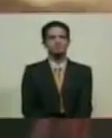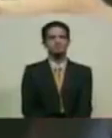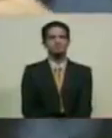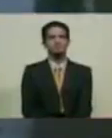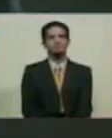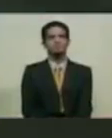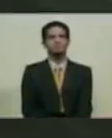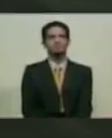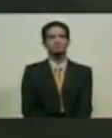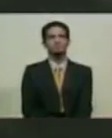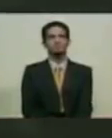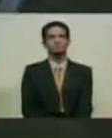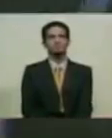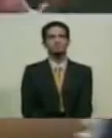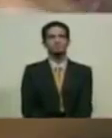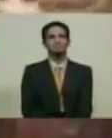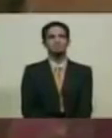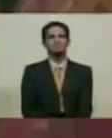Bueno,